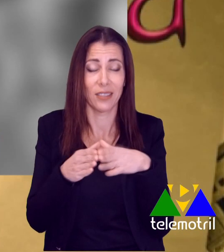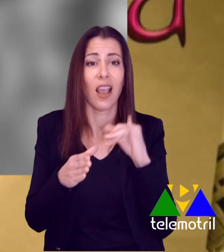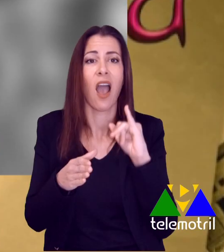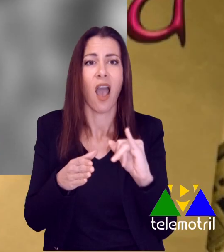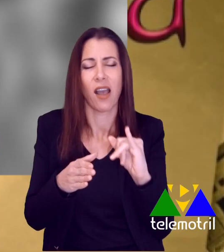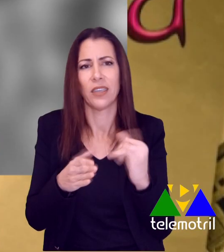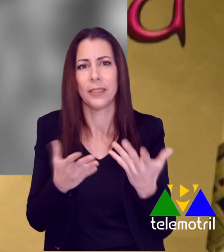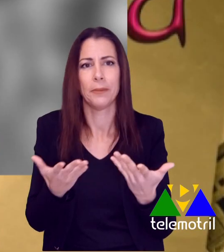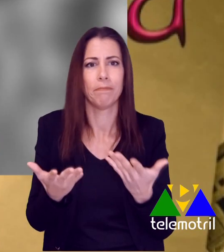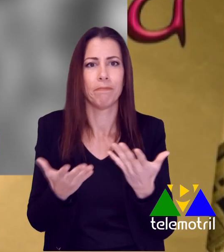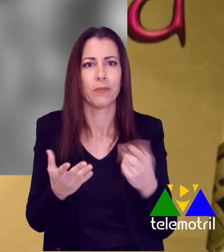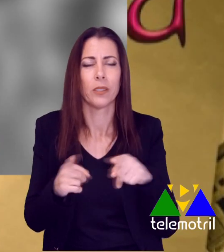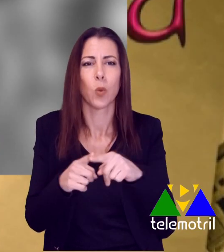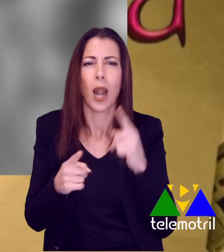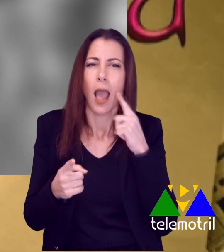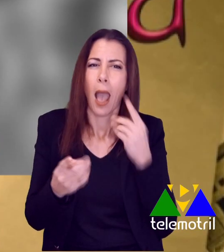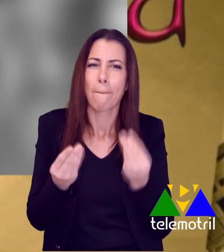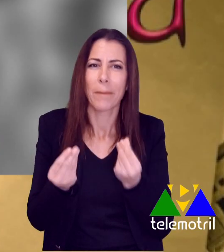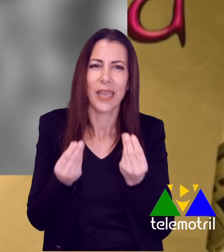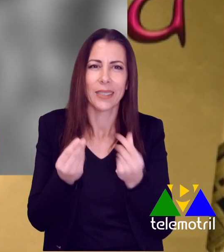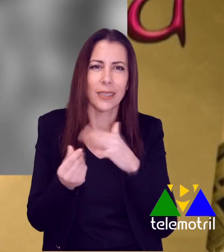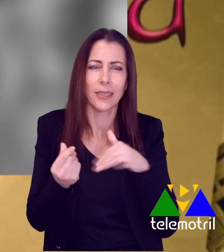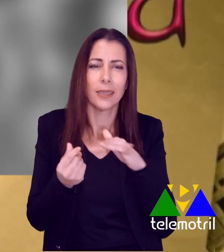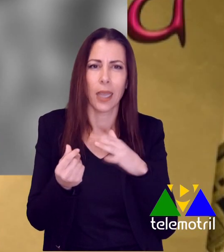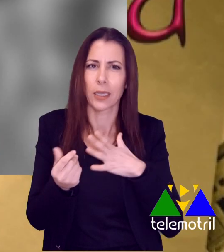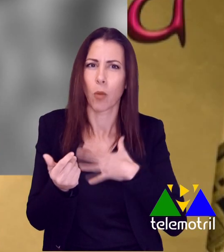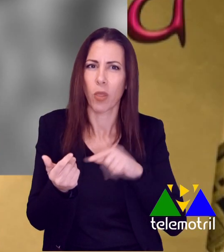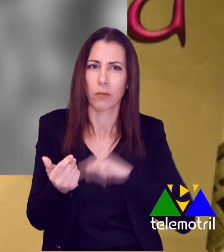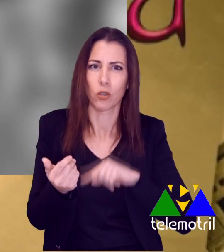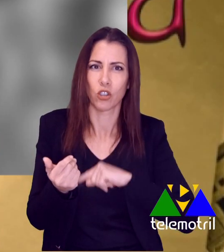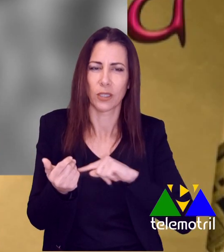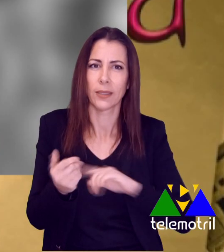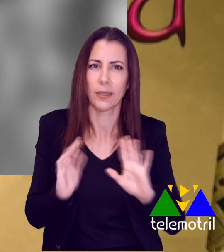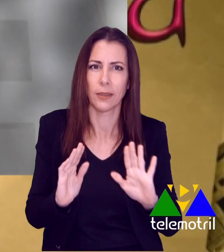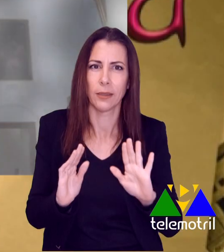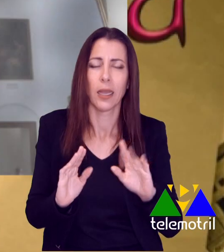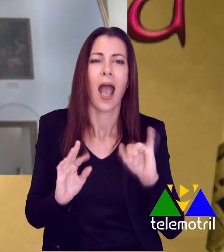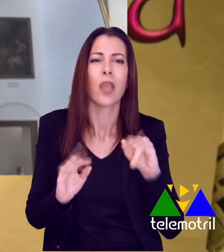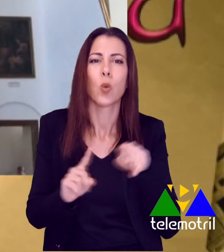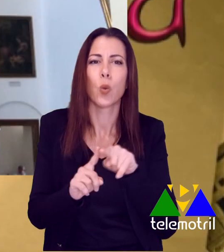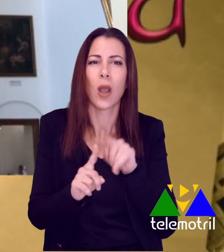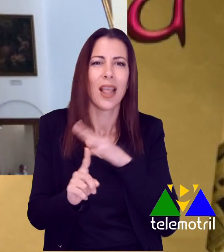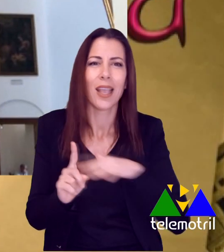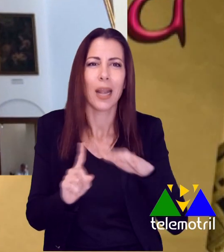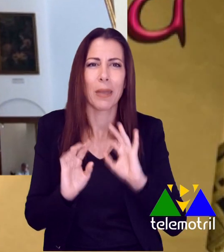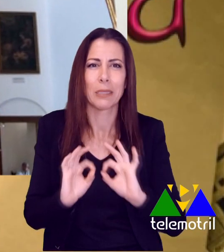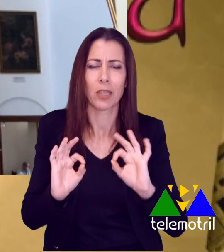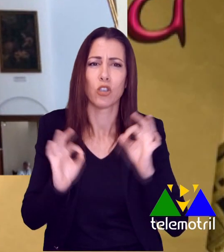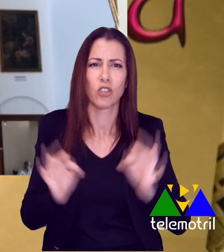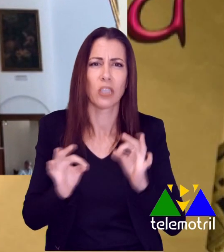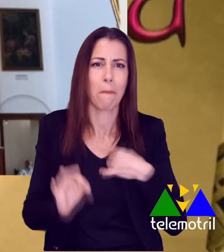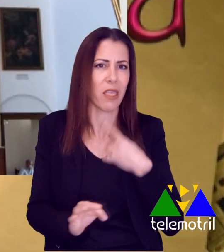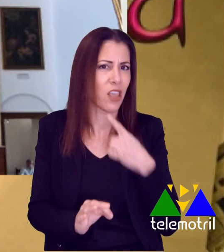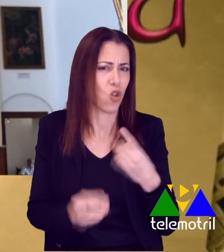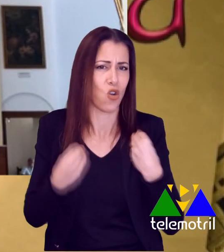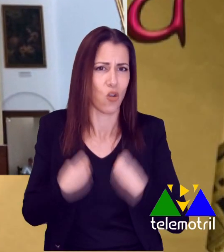un cierto ambiente que se puede percibir, un clima especial, y yo siempre digo lo mismo,